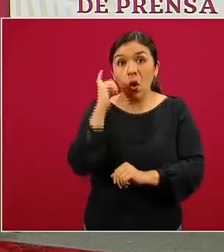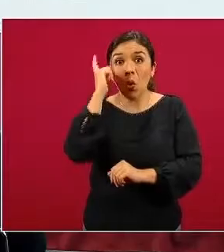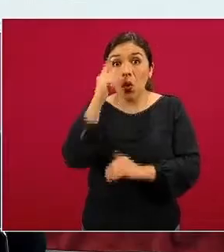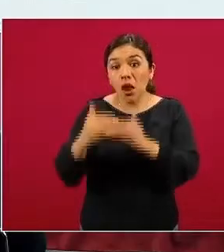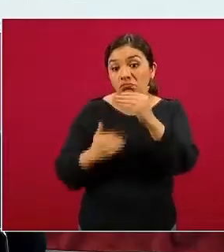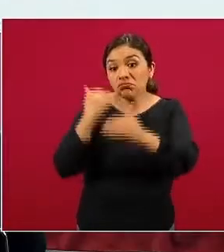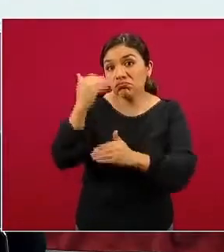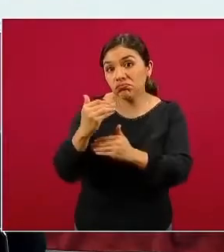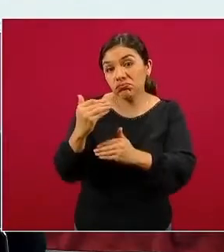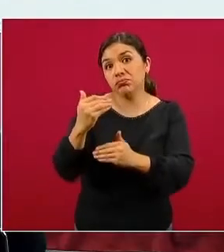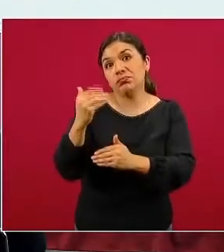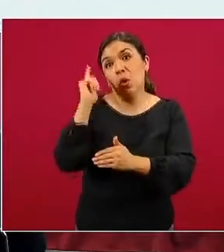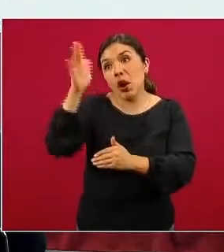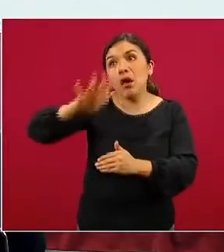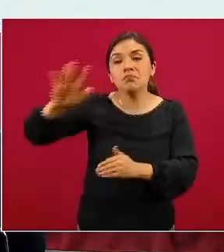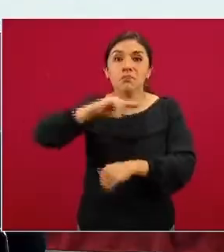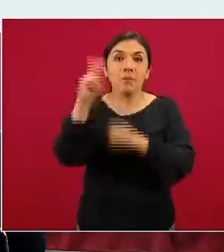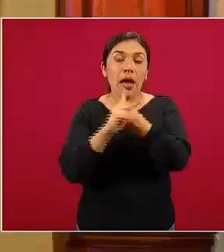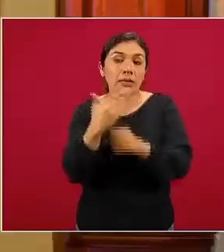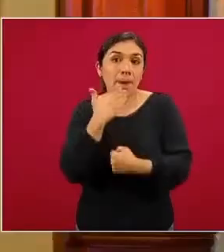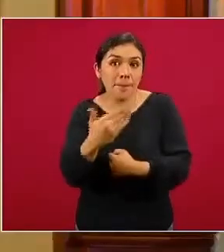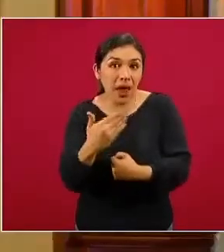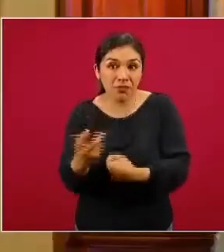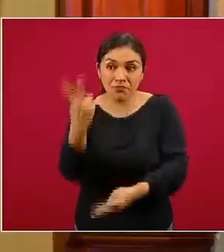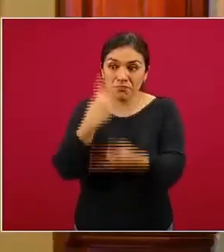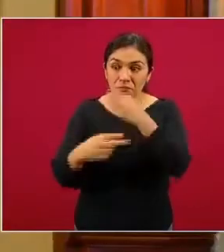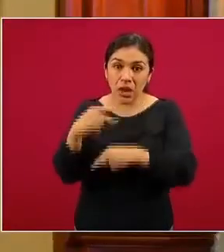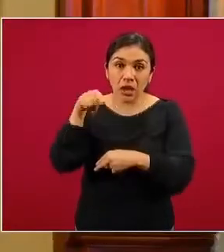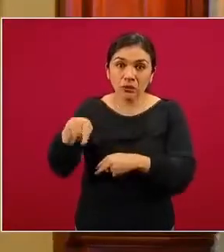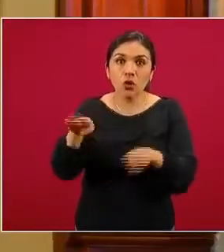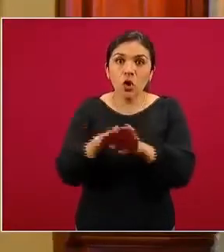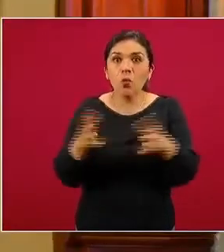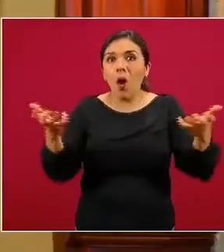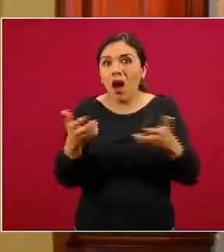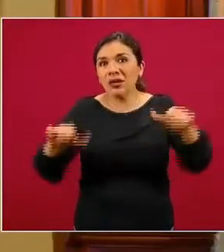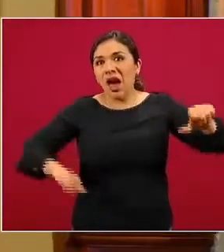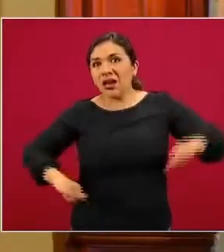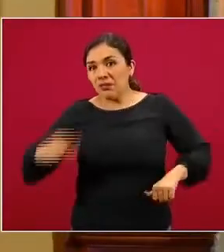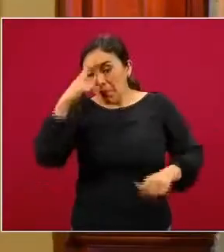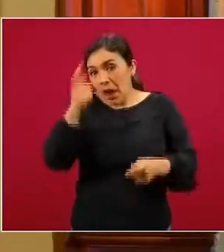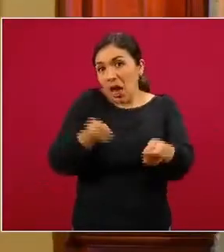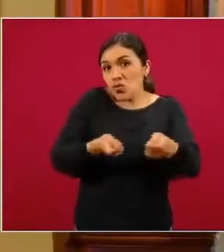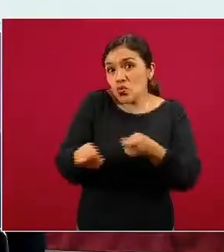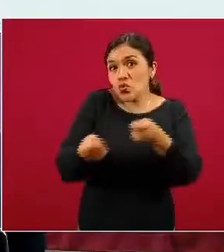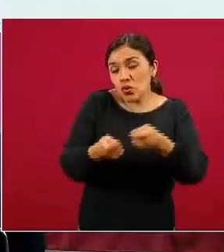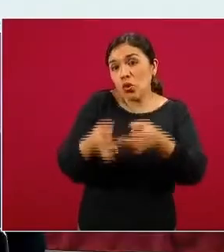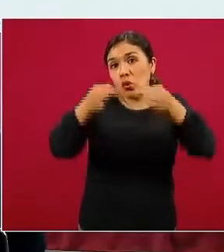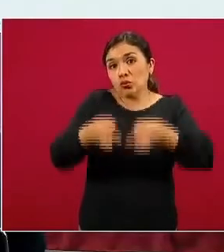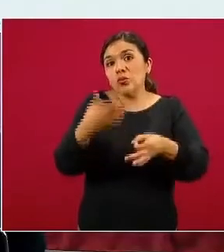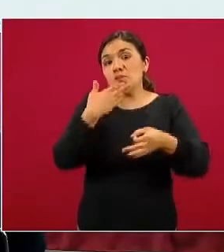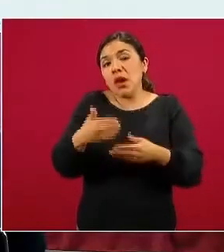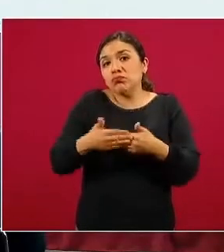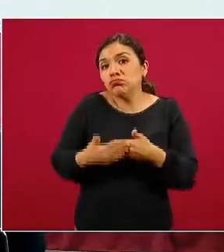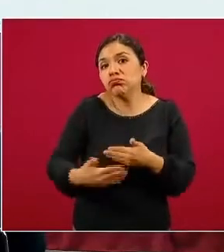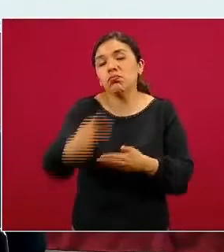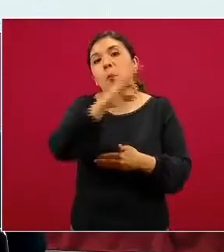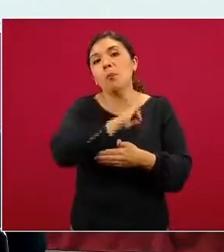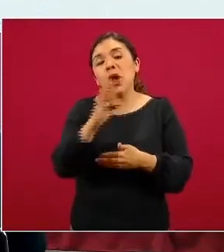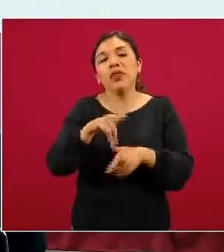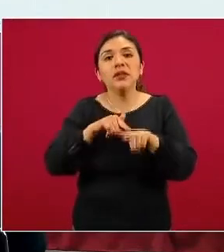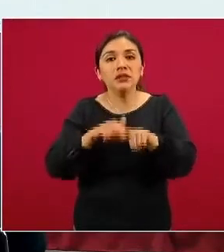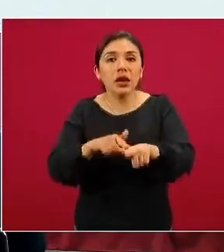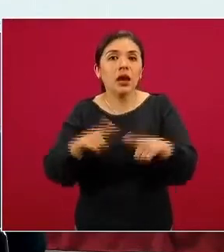esperemos, para el bien de Bangladesh y en función de sus acciones y actividades de control, que realmente esa meseta luego pueda